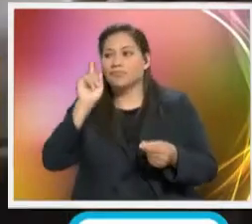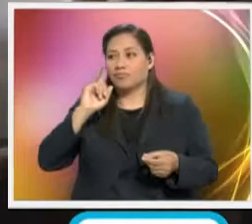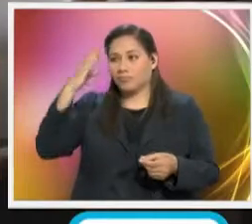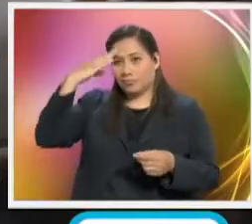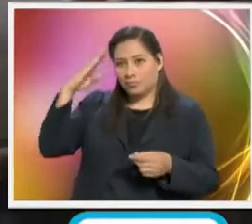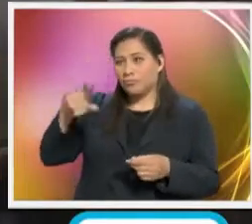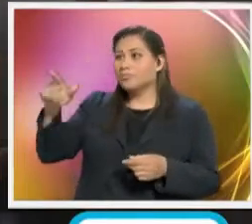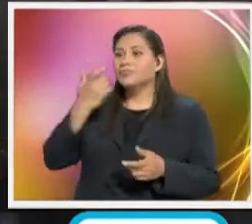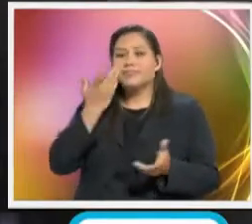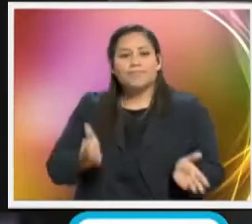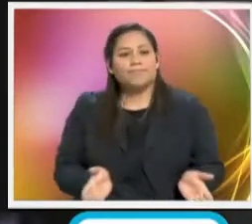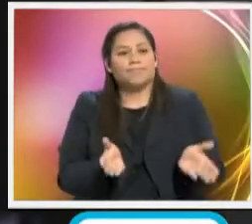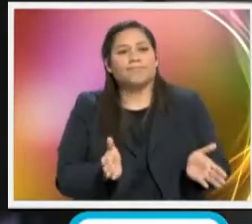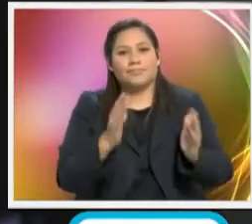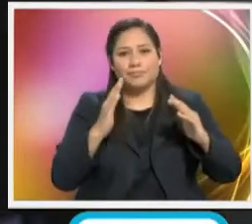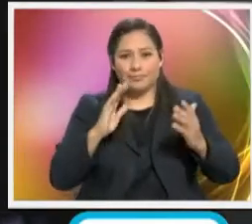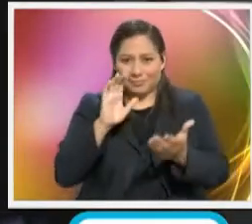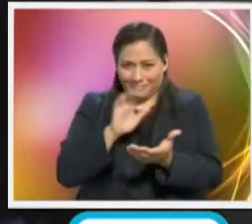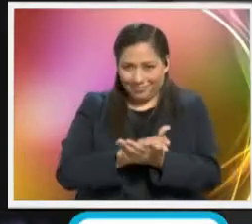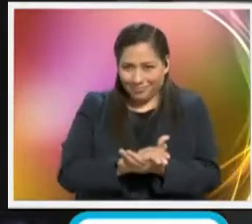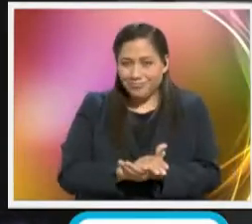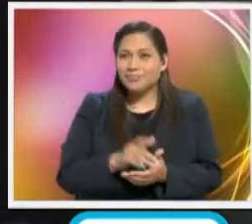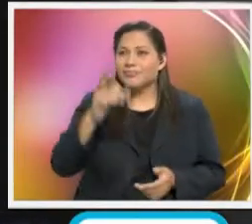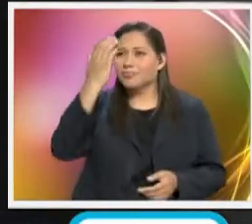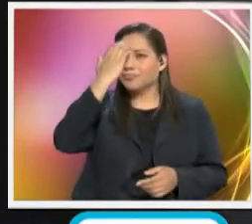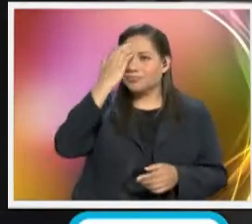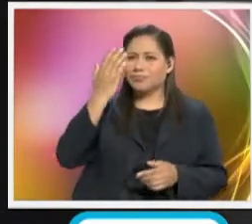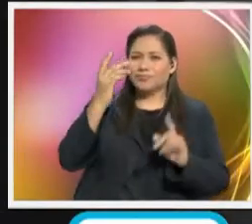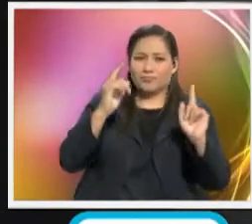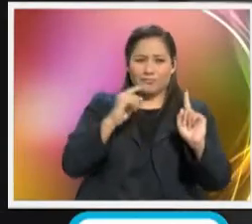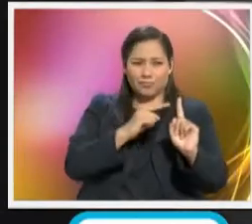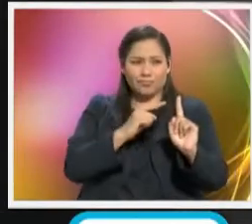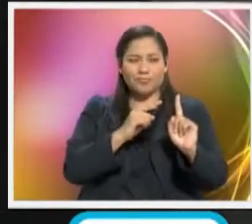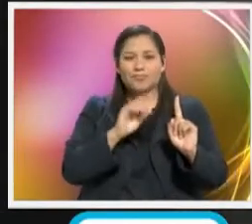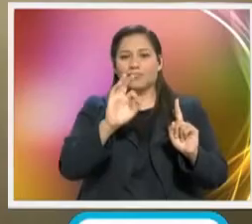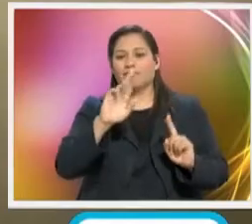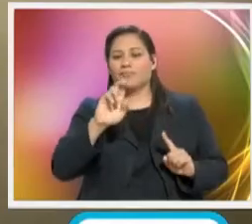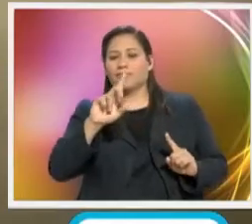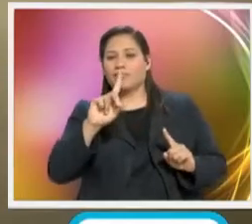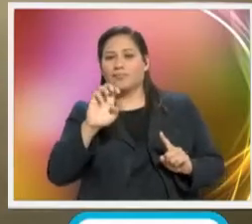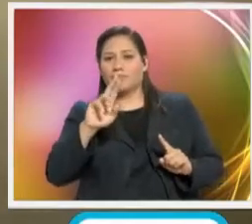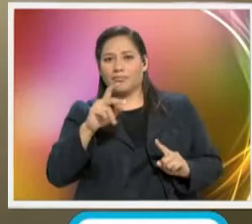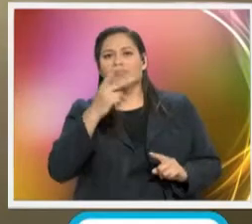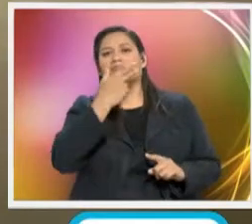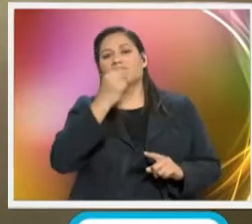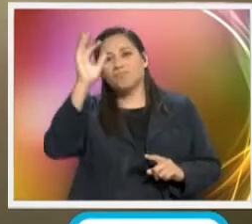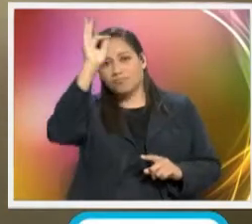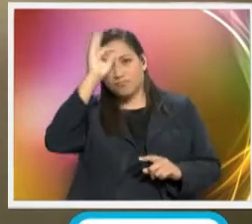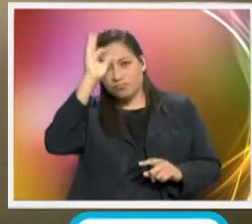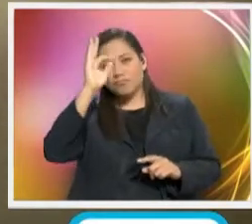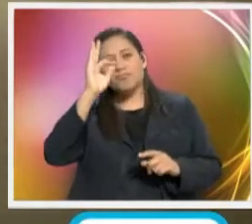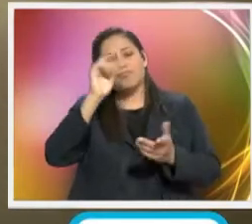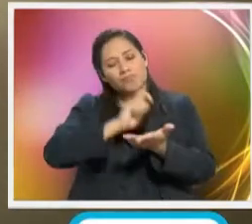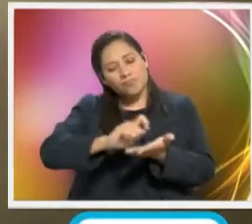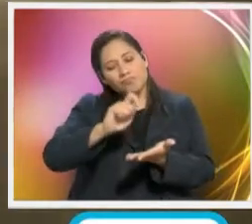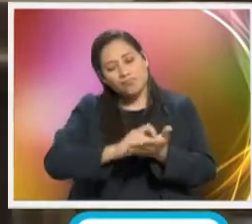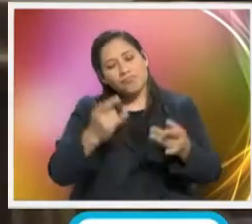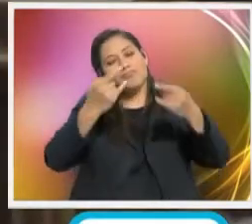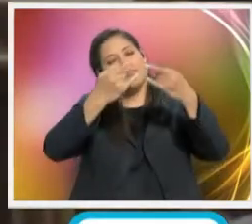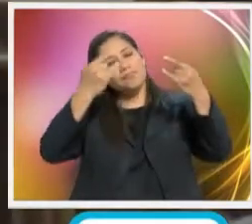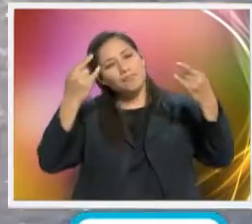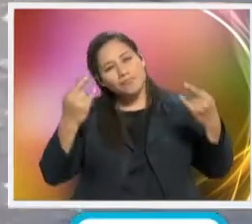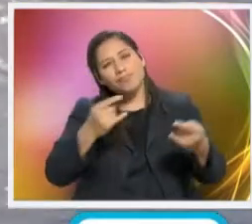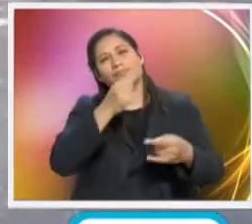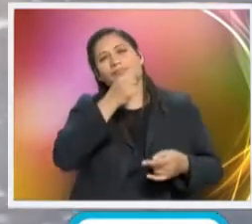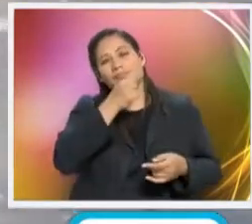que la quiere casar, conoce a ver, Schiller. Friedrich Schiller era filósofo, historiador,